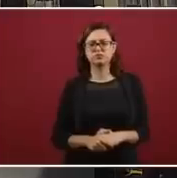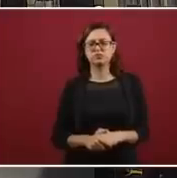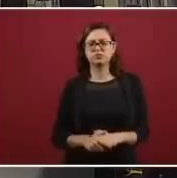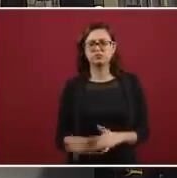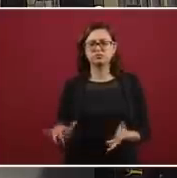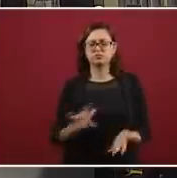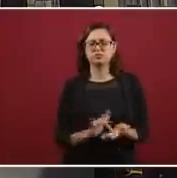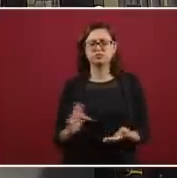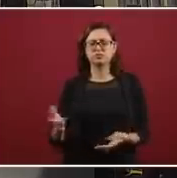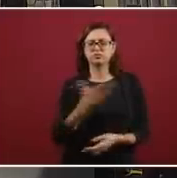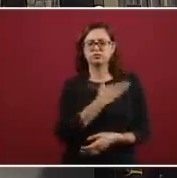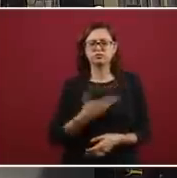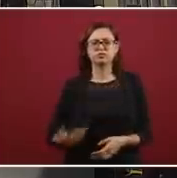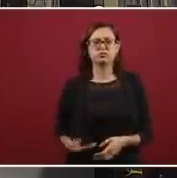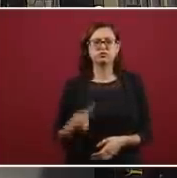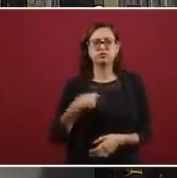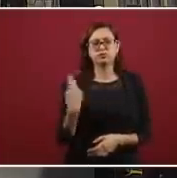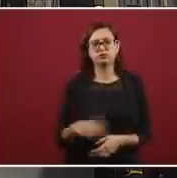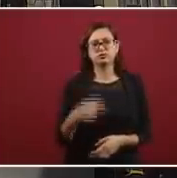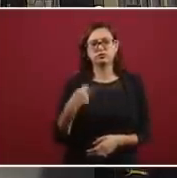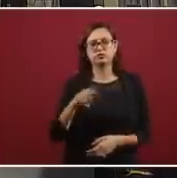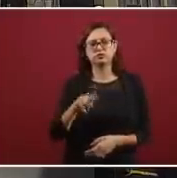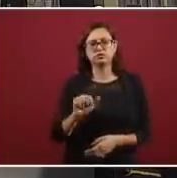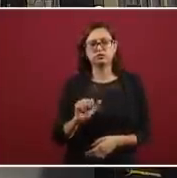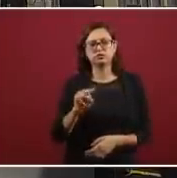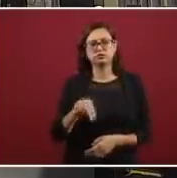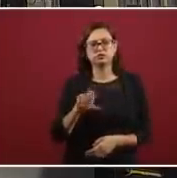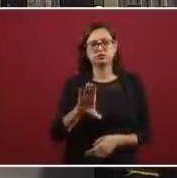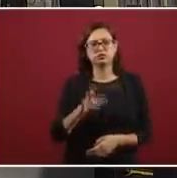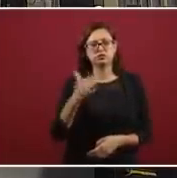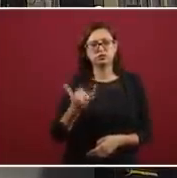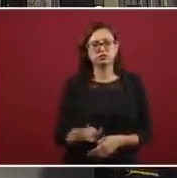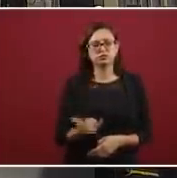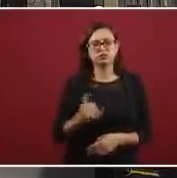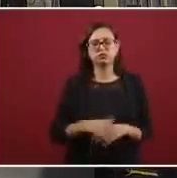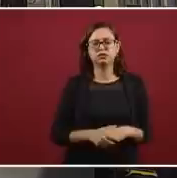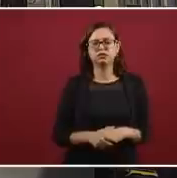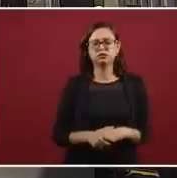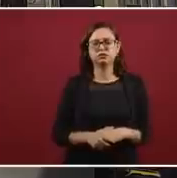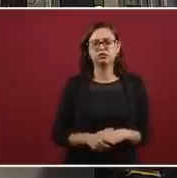Gracias, presidente. Nancy Rodríguez, de Oro Sólido. Presidente,